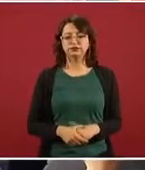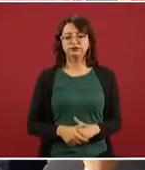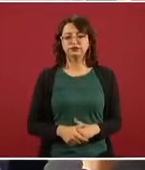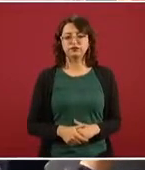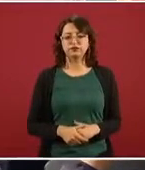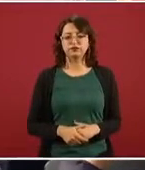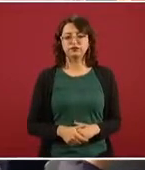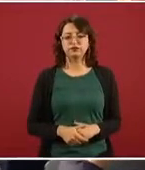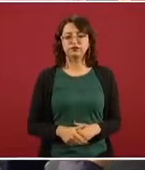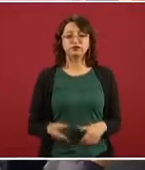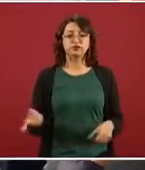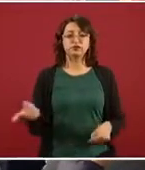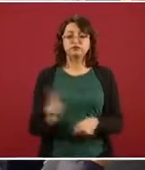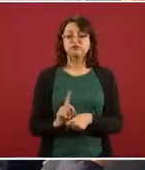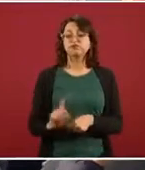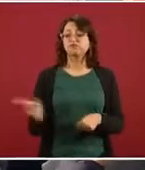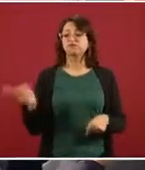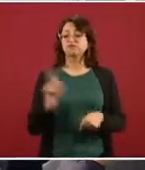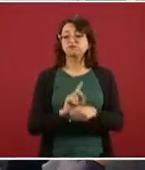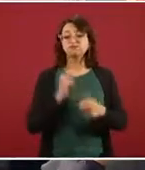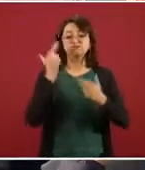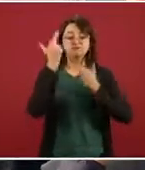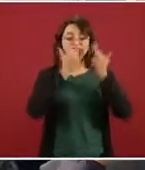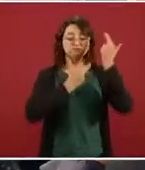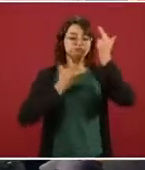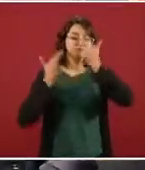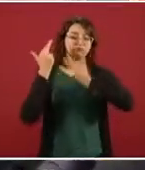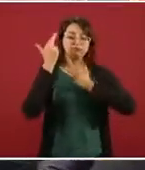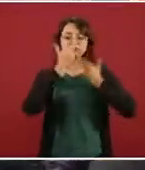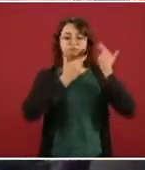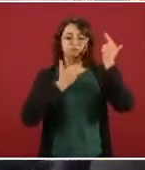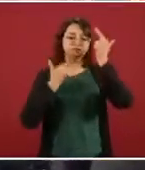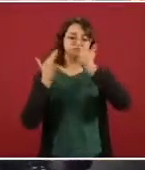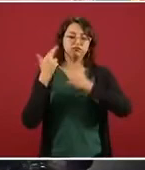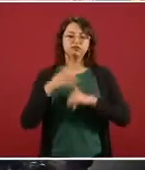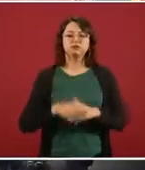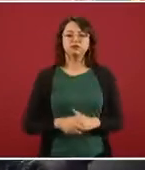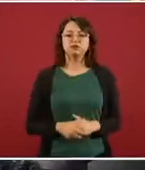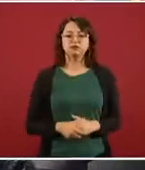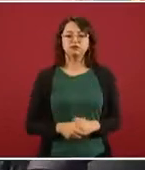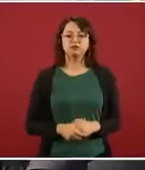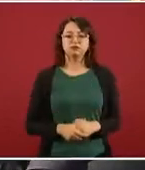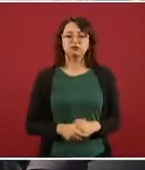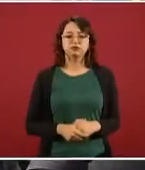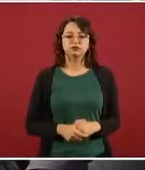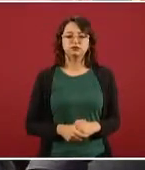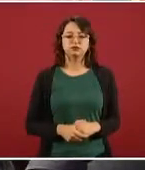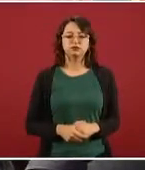Eso lo vemos diario.